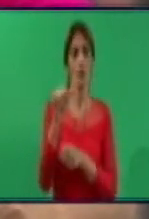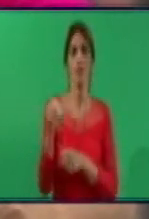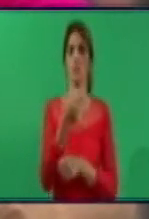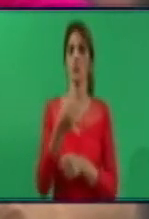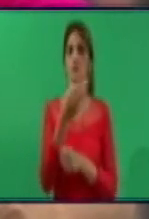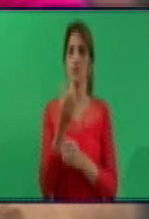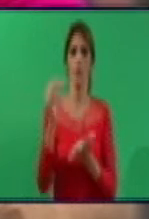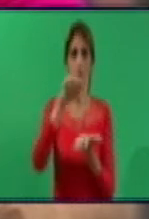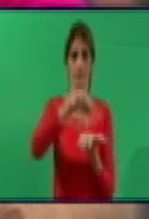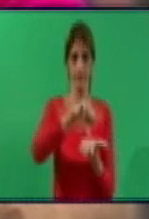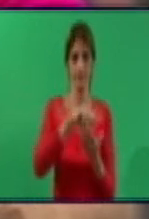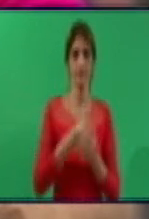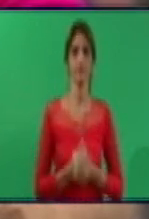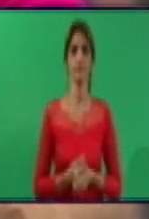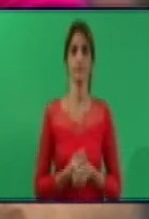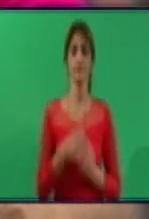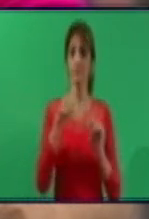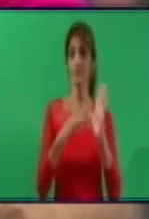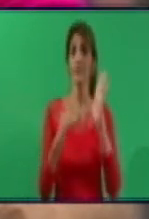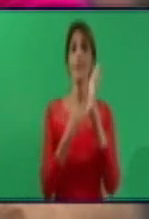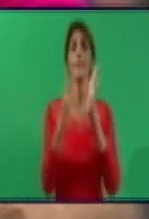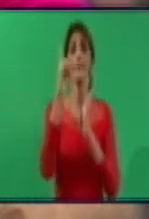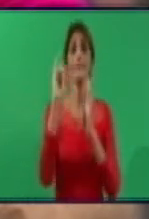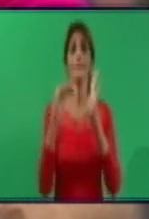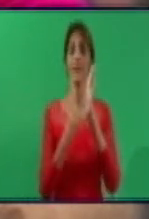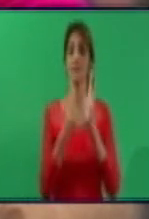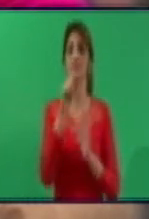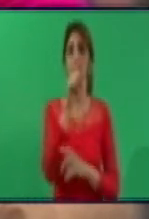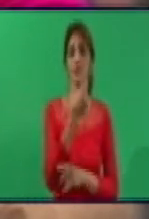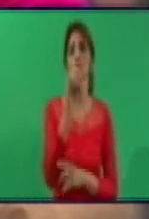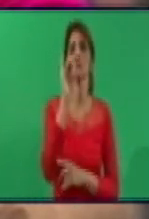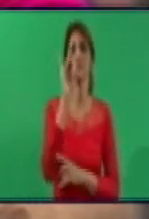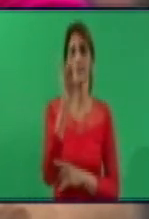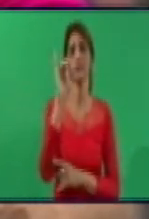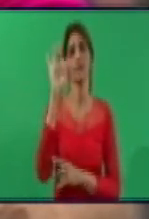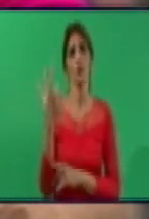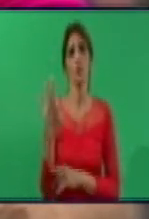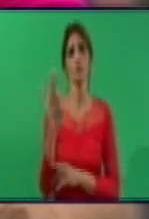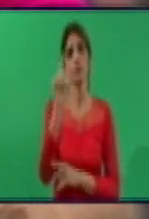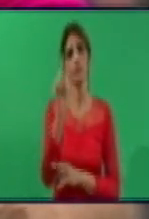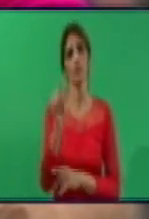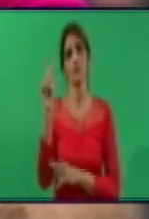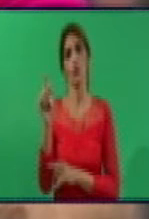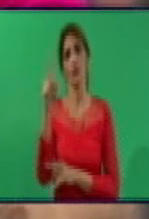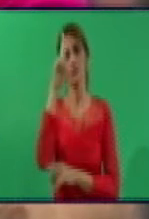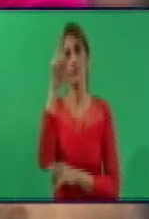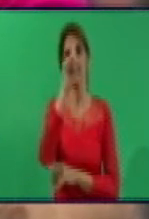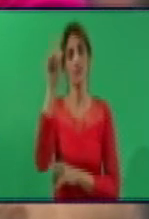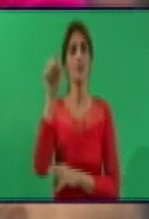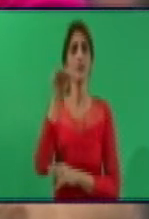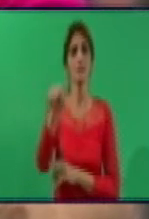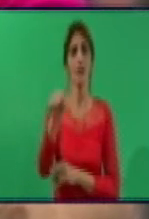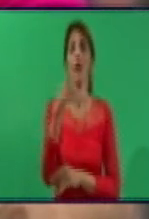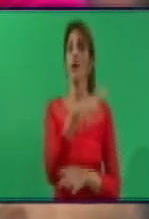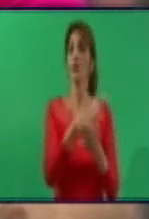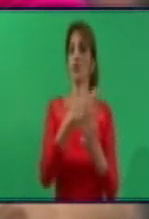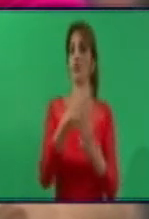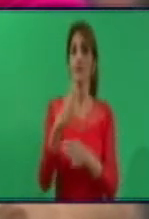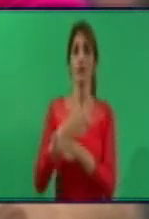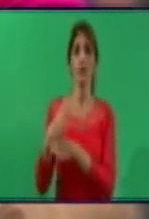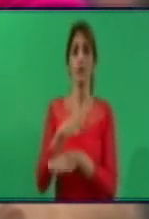En este momento tenemos 1.178 pacientes ingresados en los diferentes centros de aislamiento. Confirmados activos